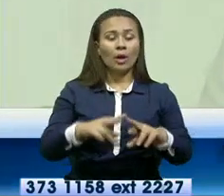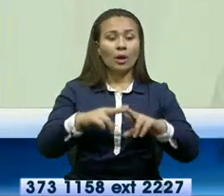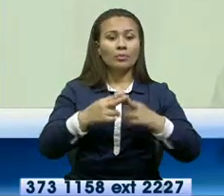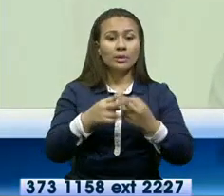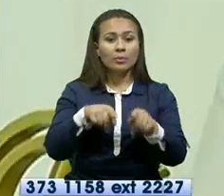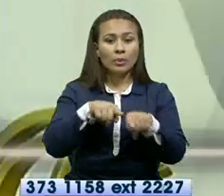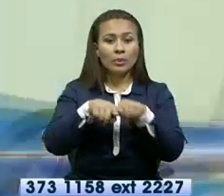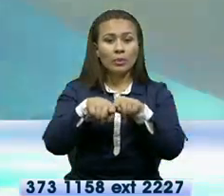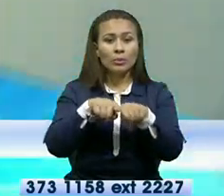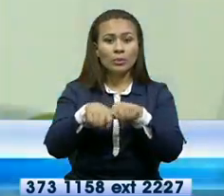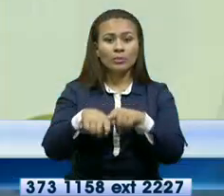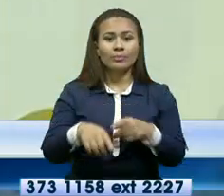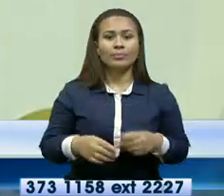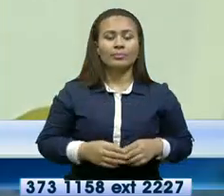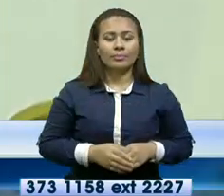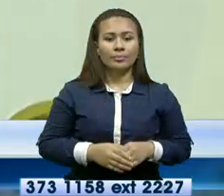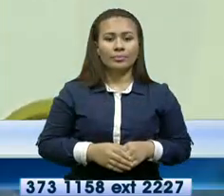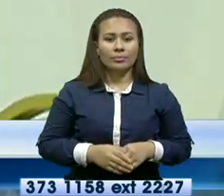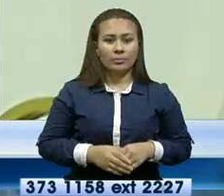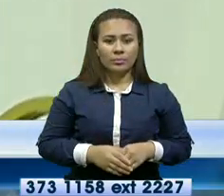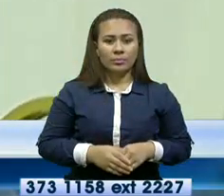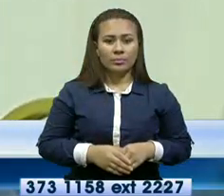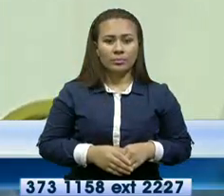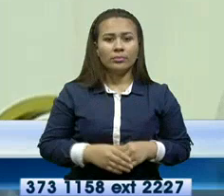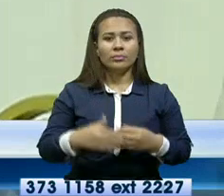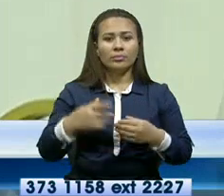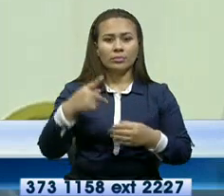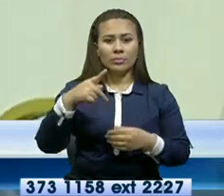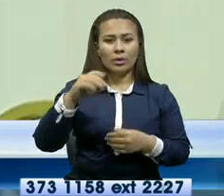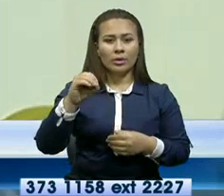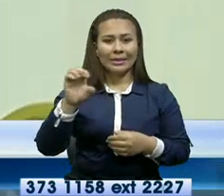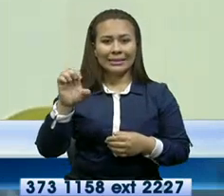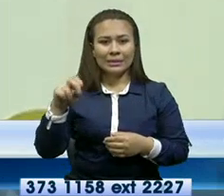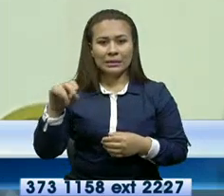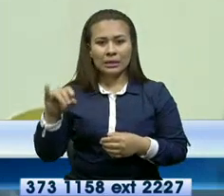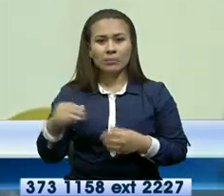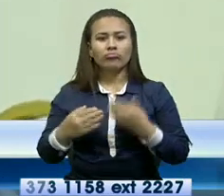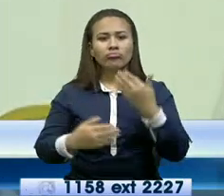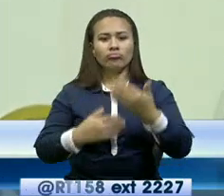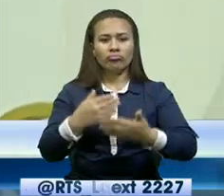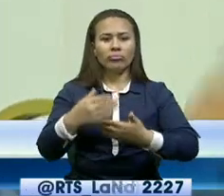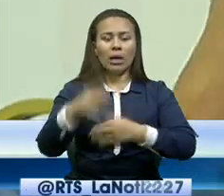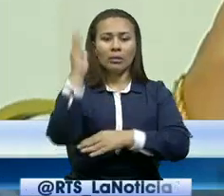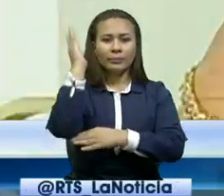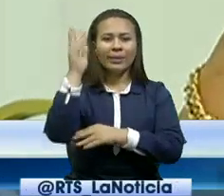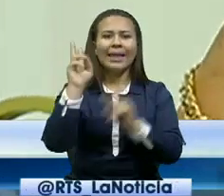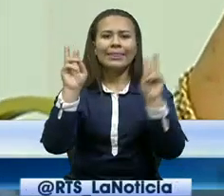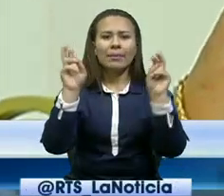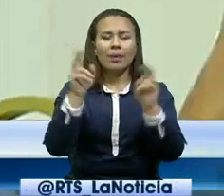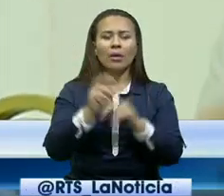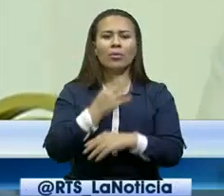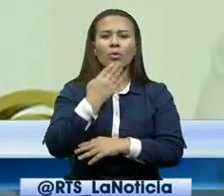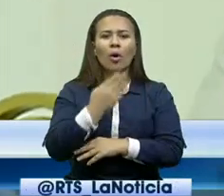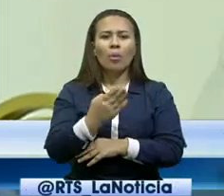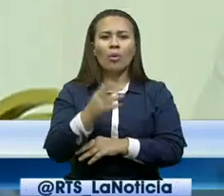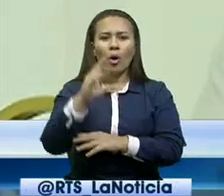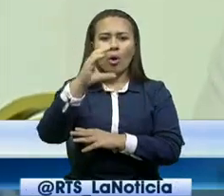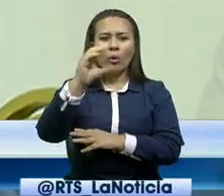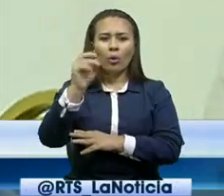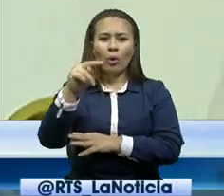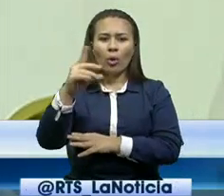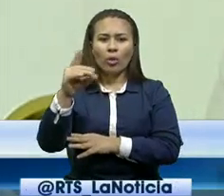con Lions Edit, luego vendrán las conferencias del Cóndor. Y por último, hemos